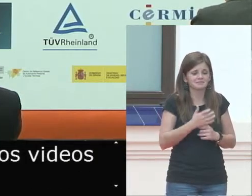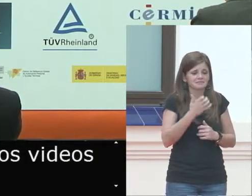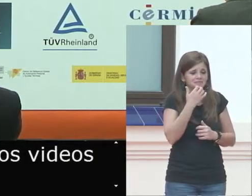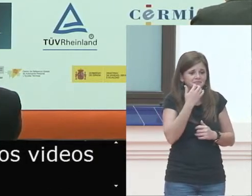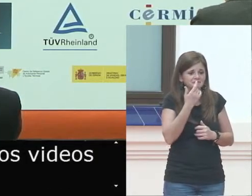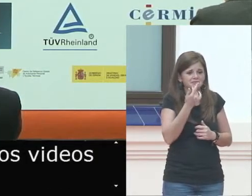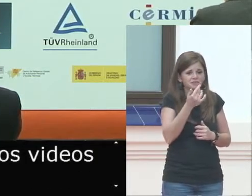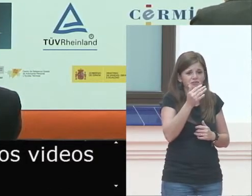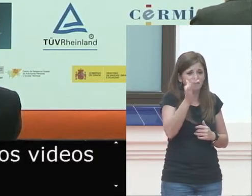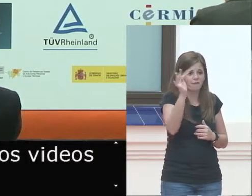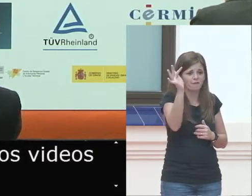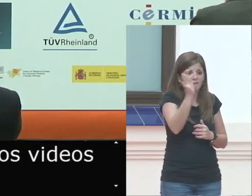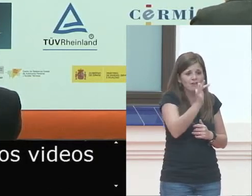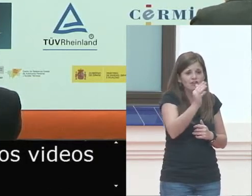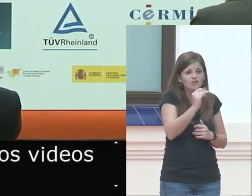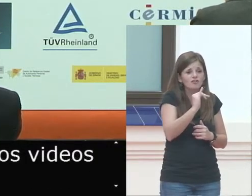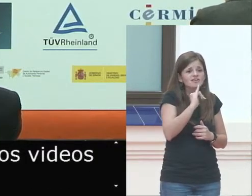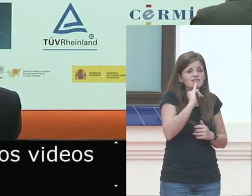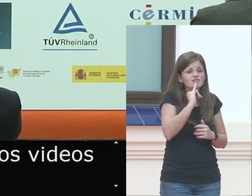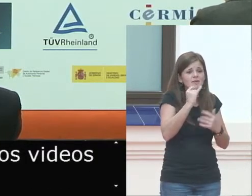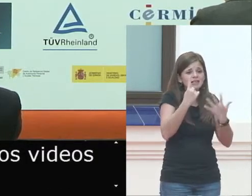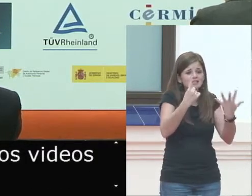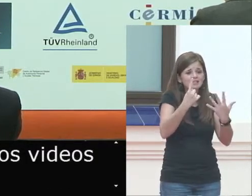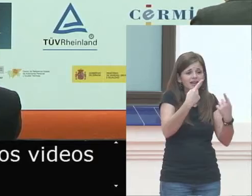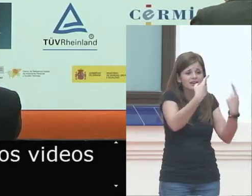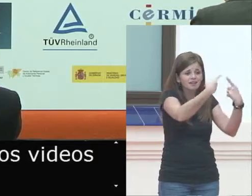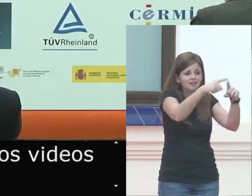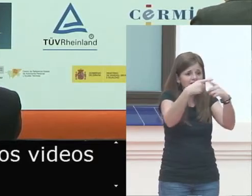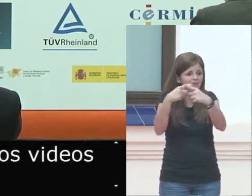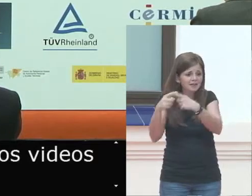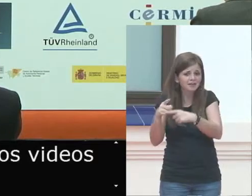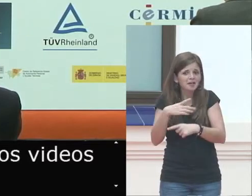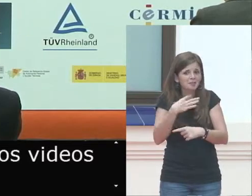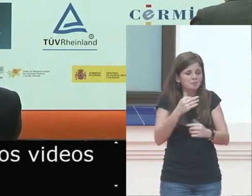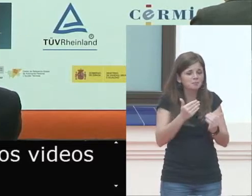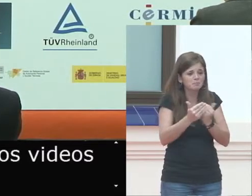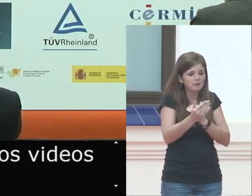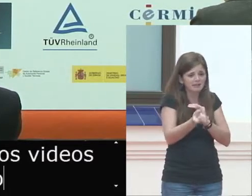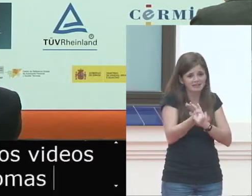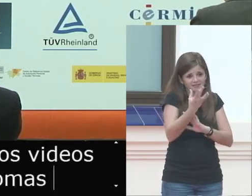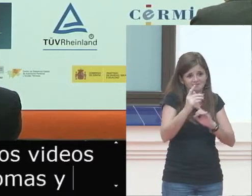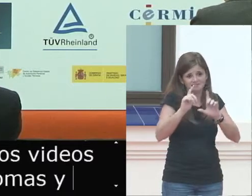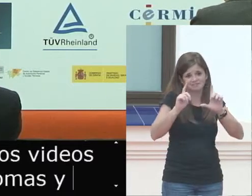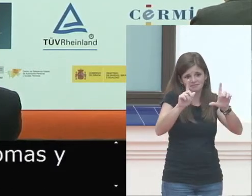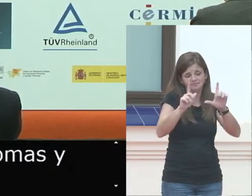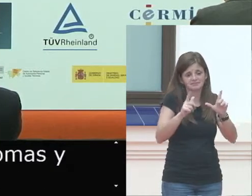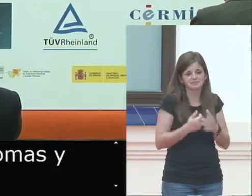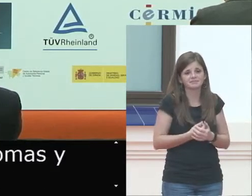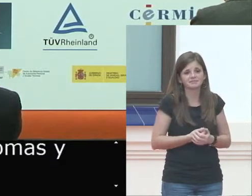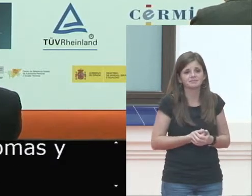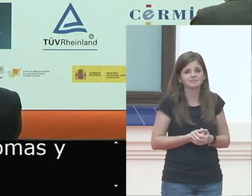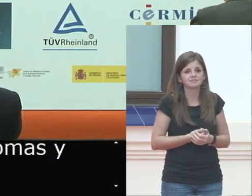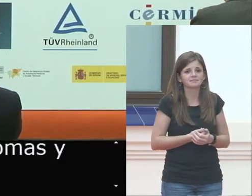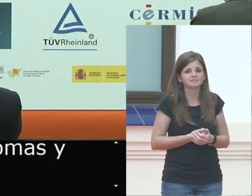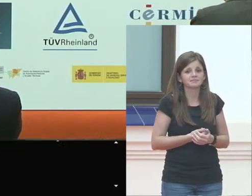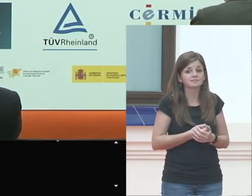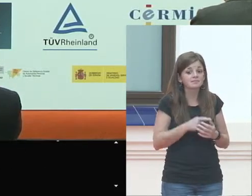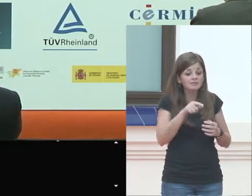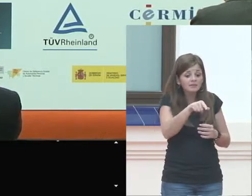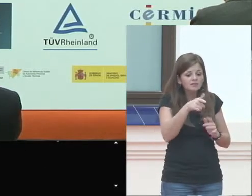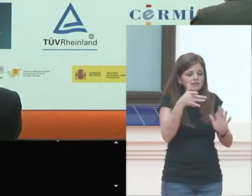sus reuniones en 6 idiomas y cosas así. Pues eso ha sido un